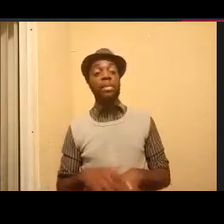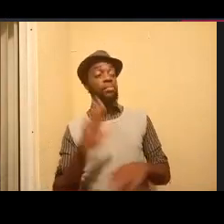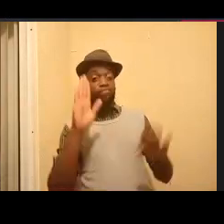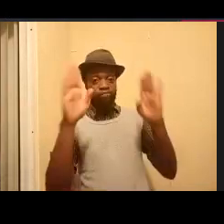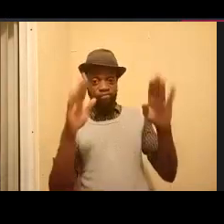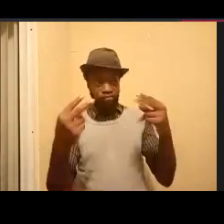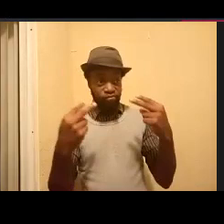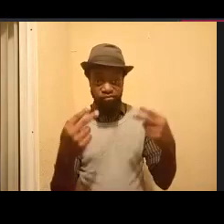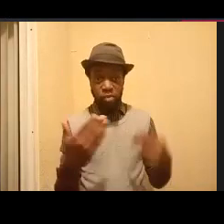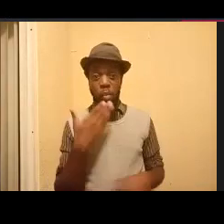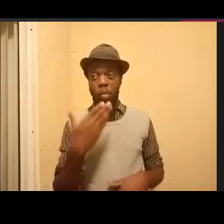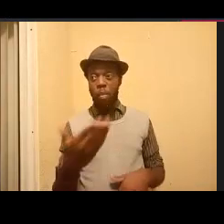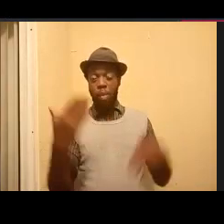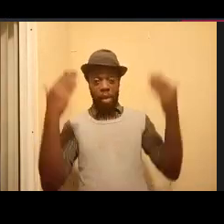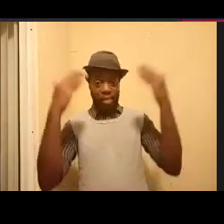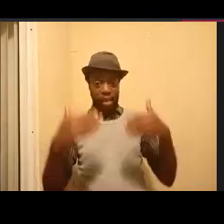Buenas tardes, Cindy.